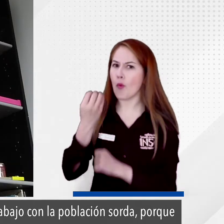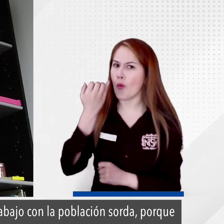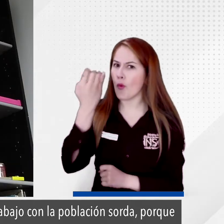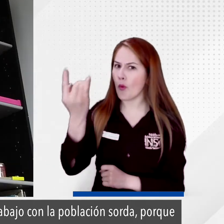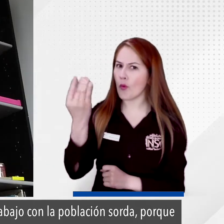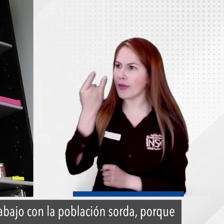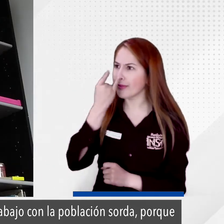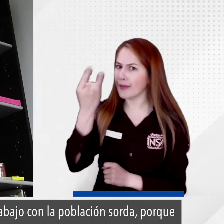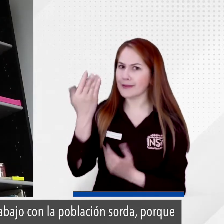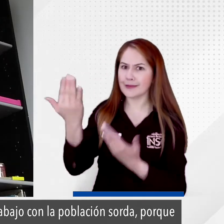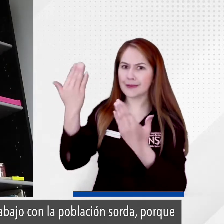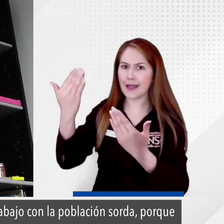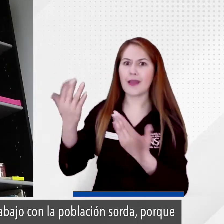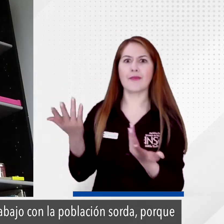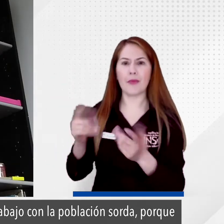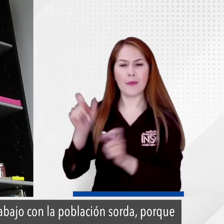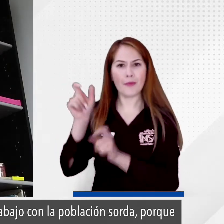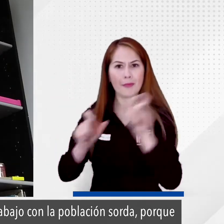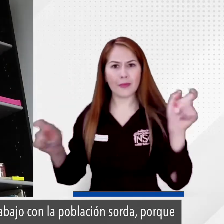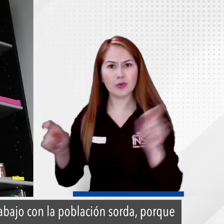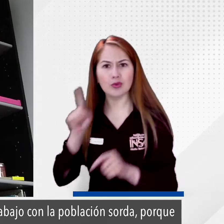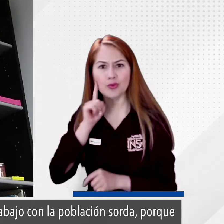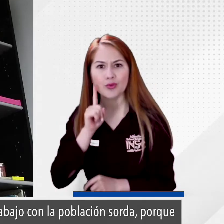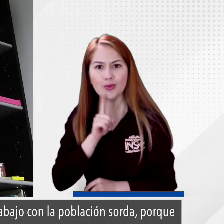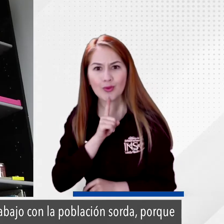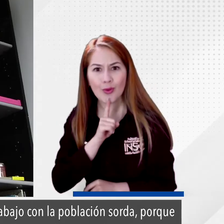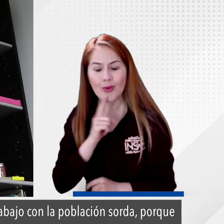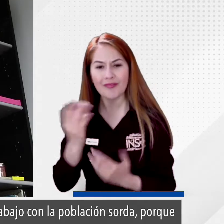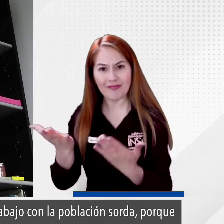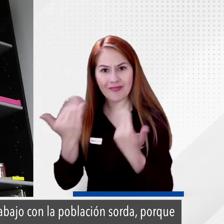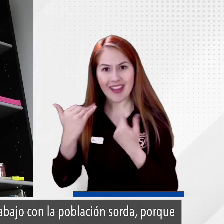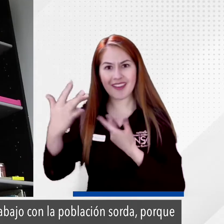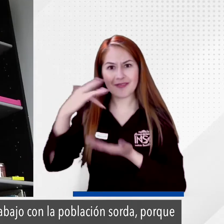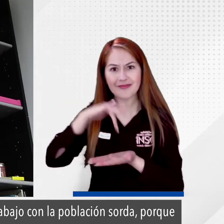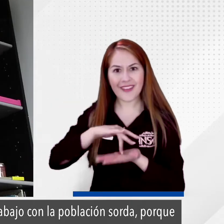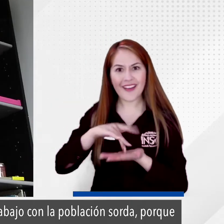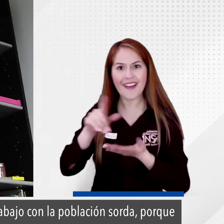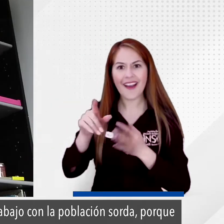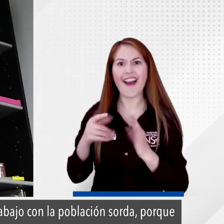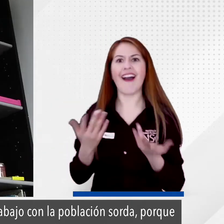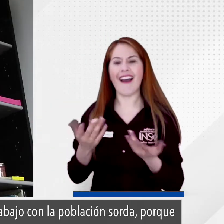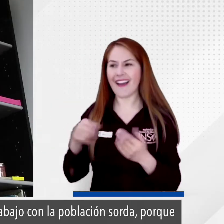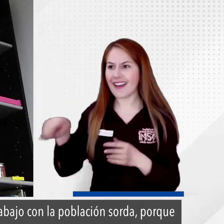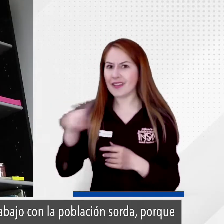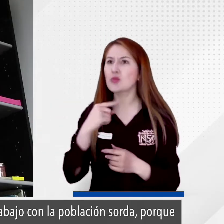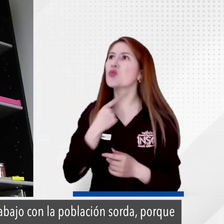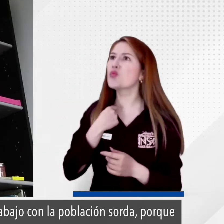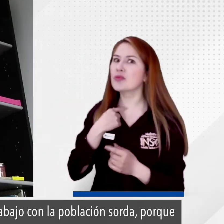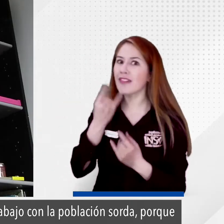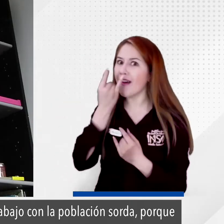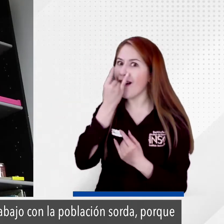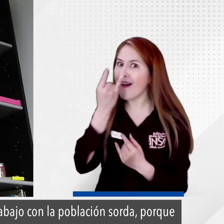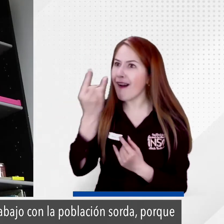interesante el trabajo con la población sorda, porque justamente lo que notamos